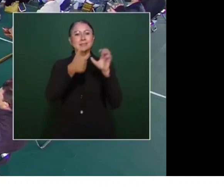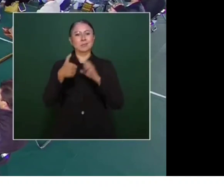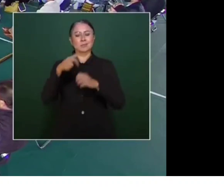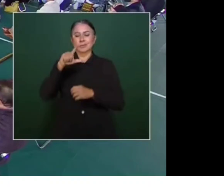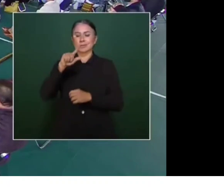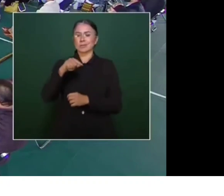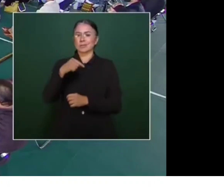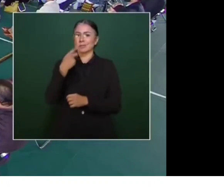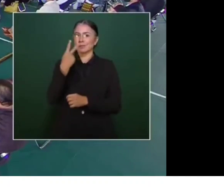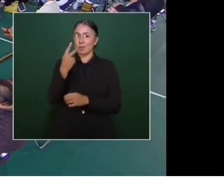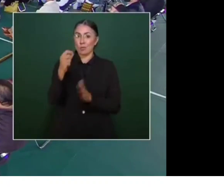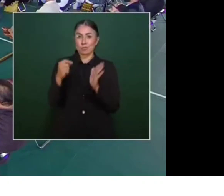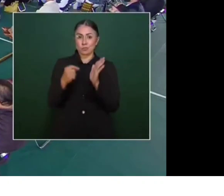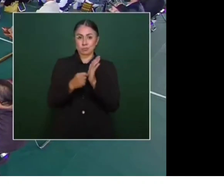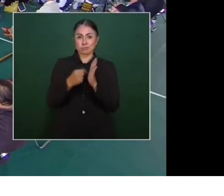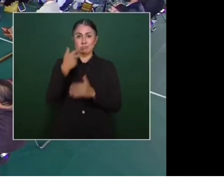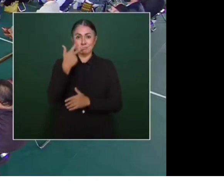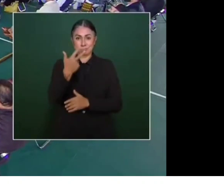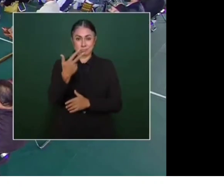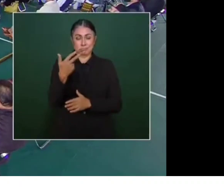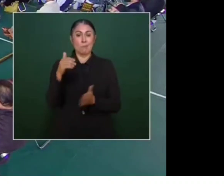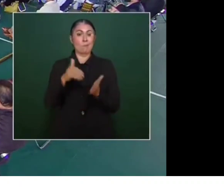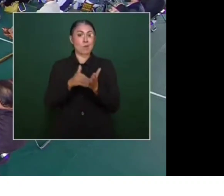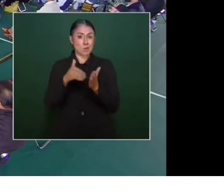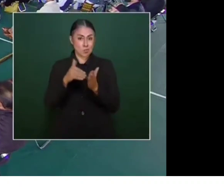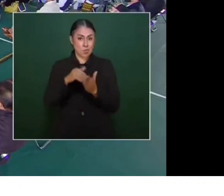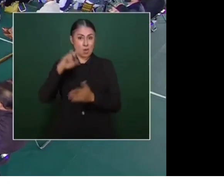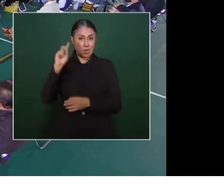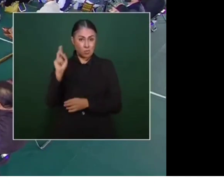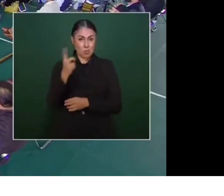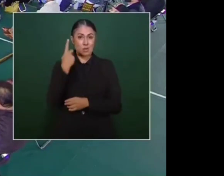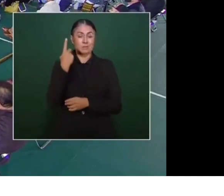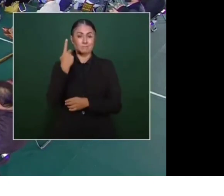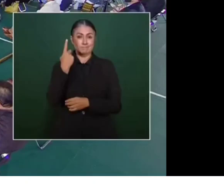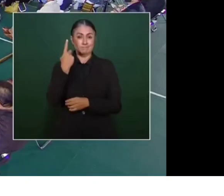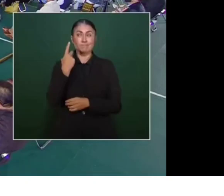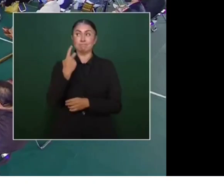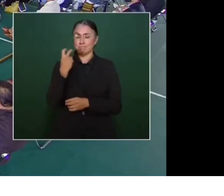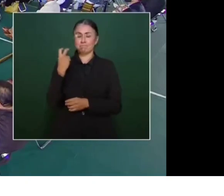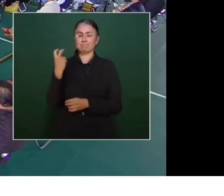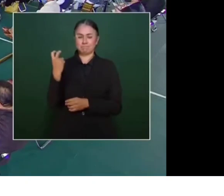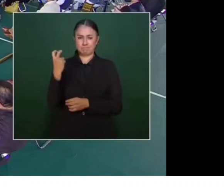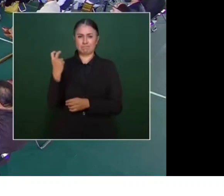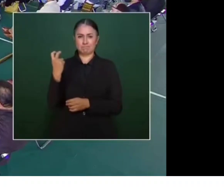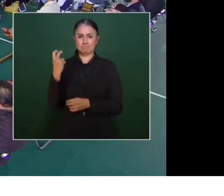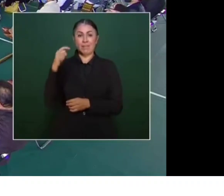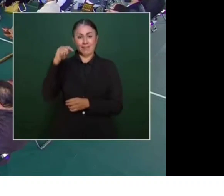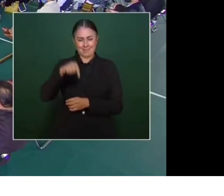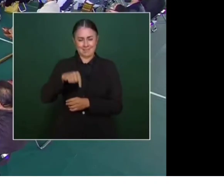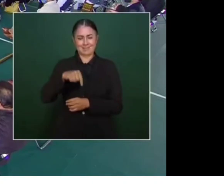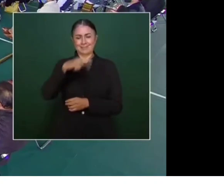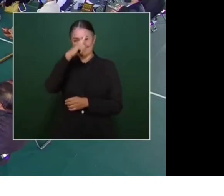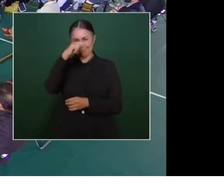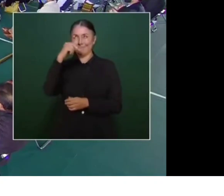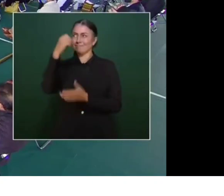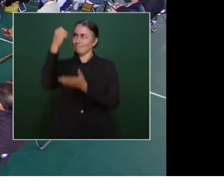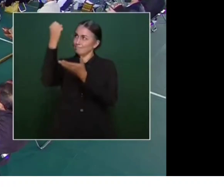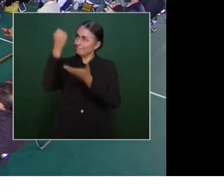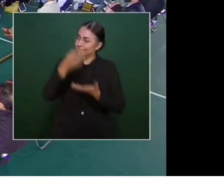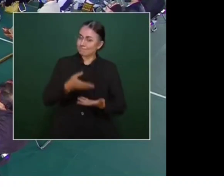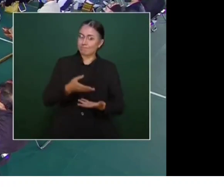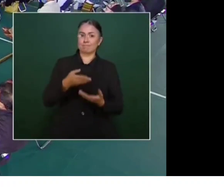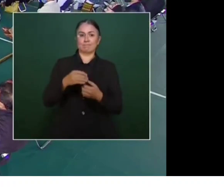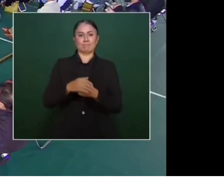672.8 millones de dólares es lo que ha llegado